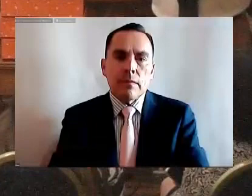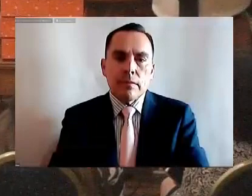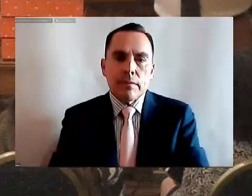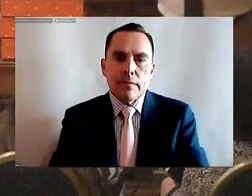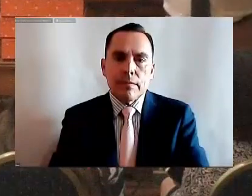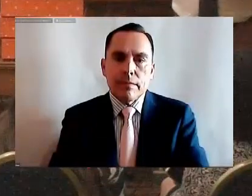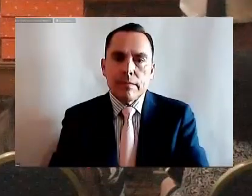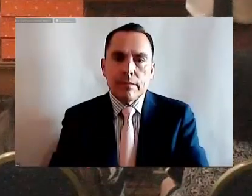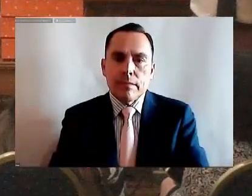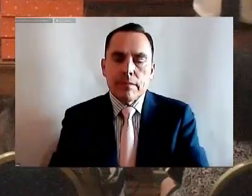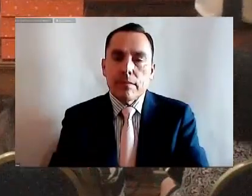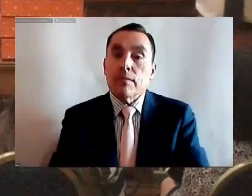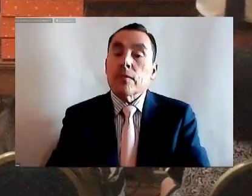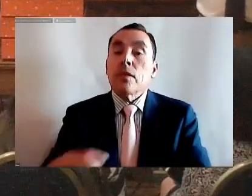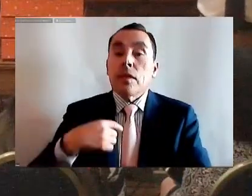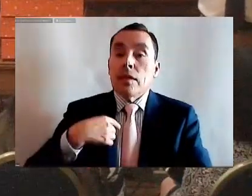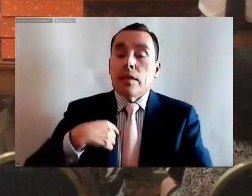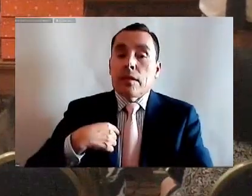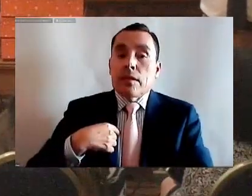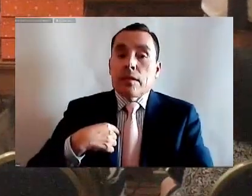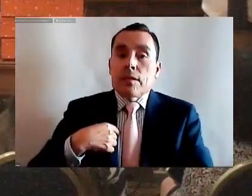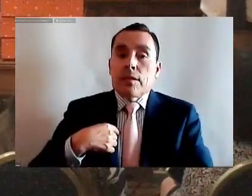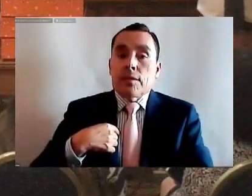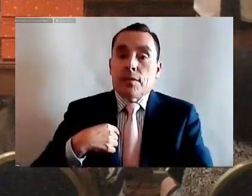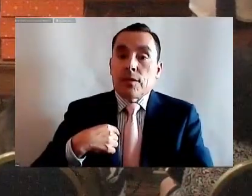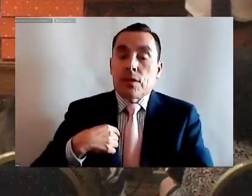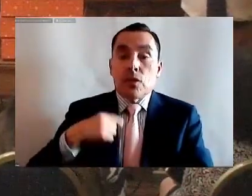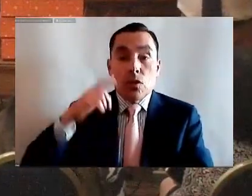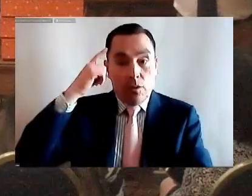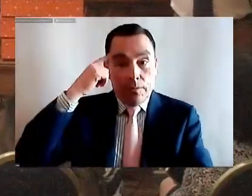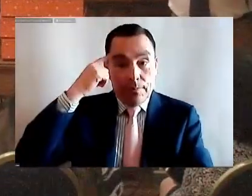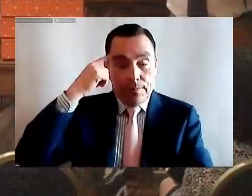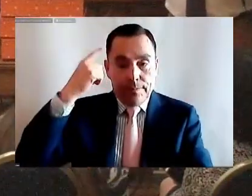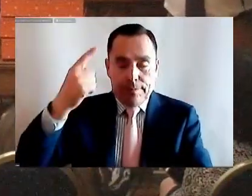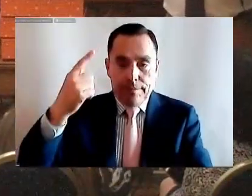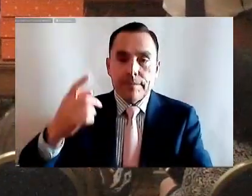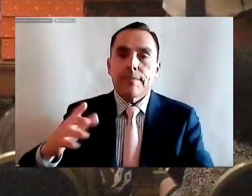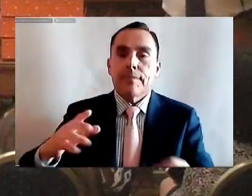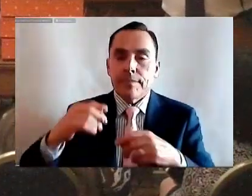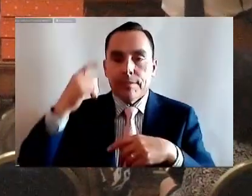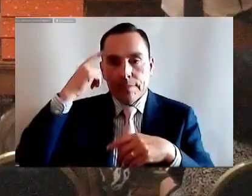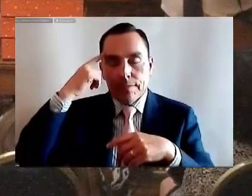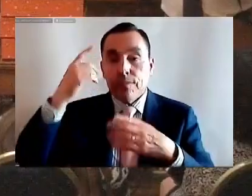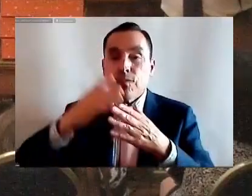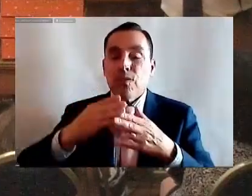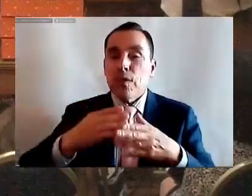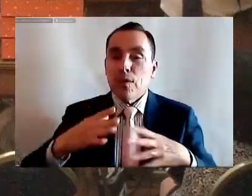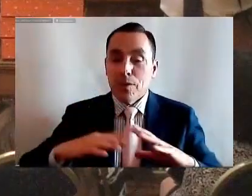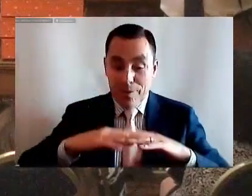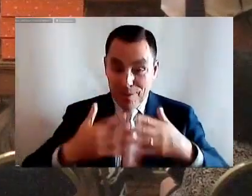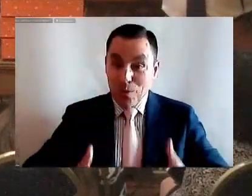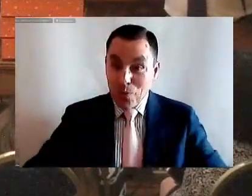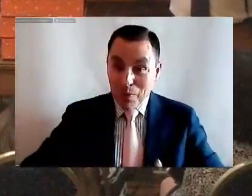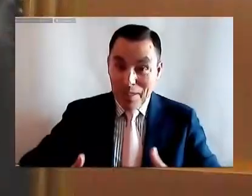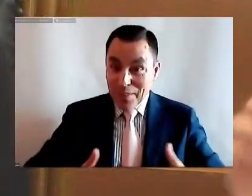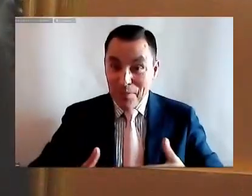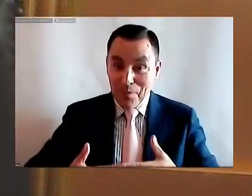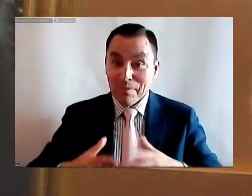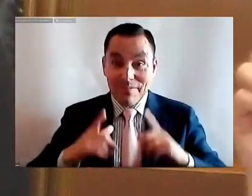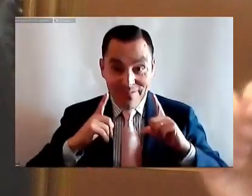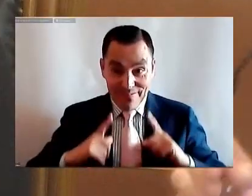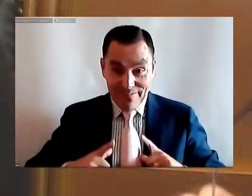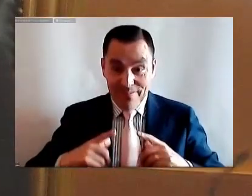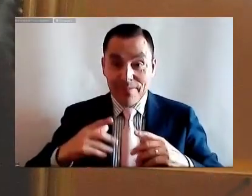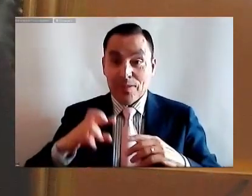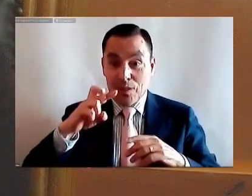A ver, yo pienso que el postnatal, como ejemplo, y lo decía antes, tiene